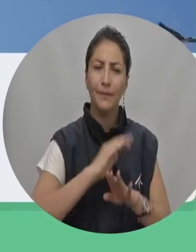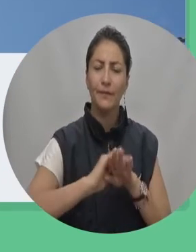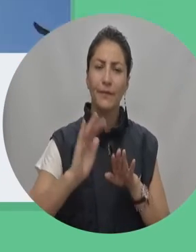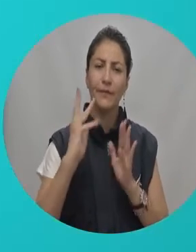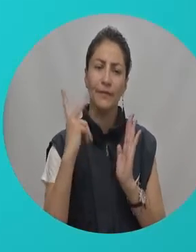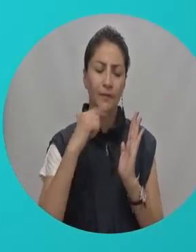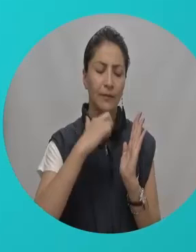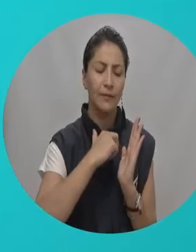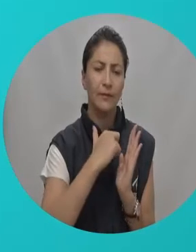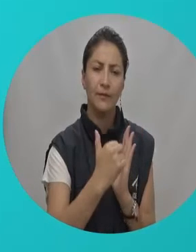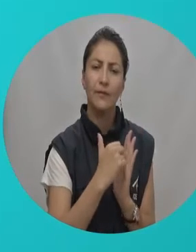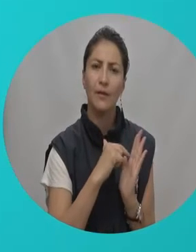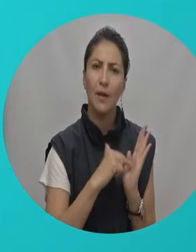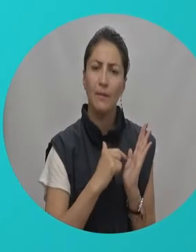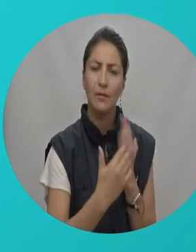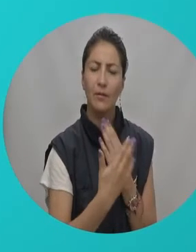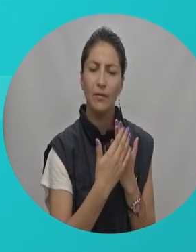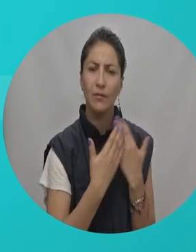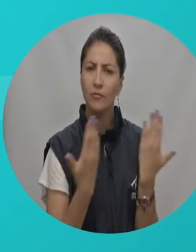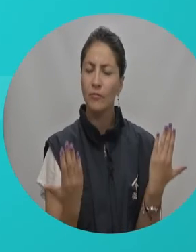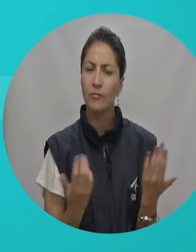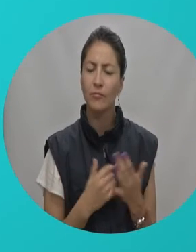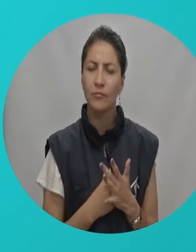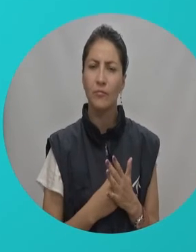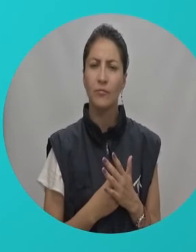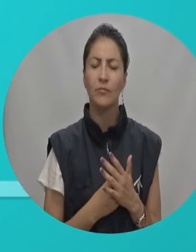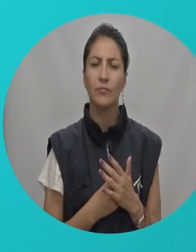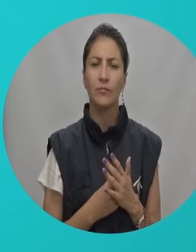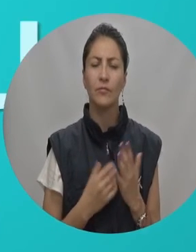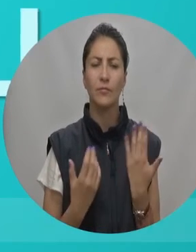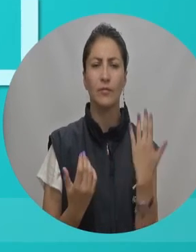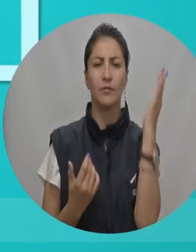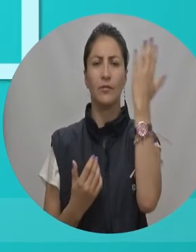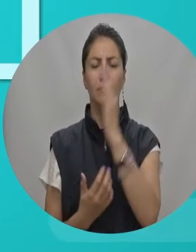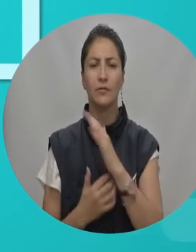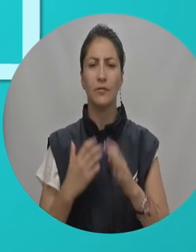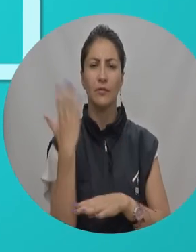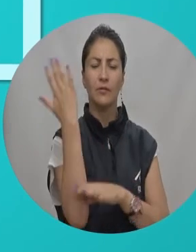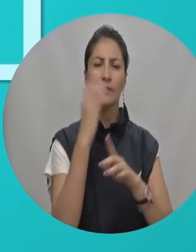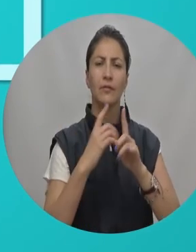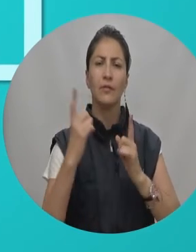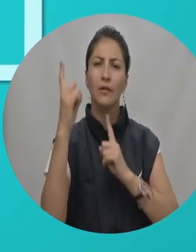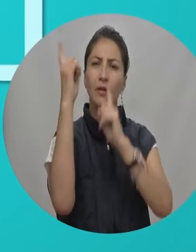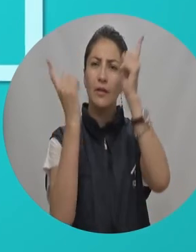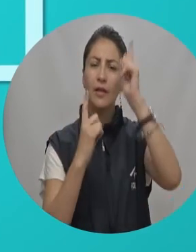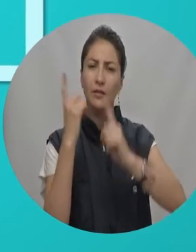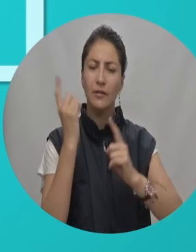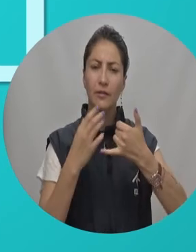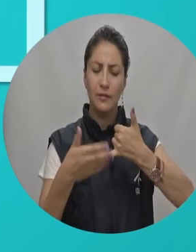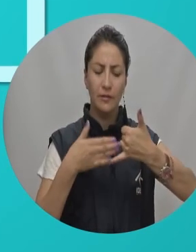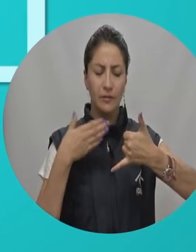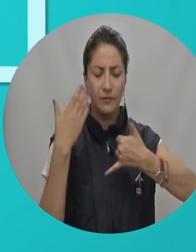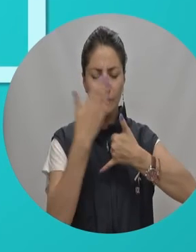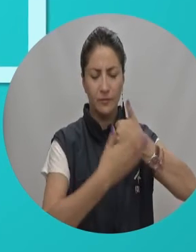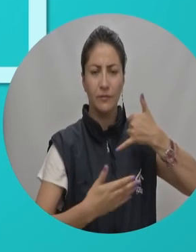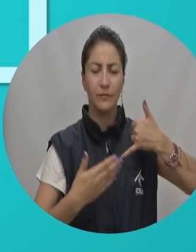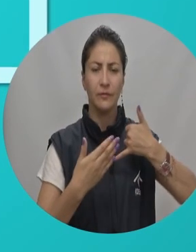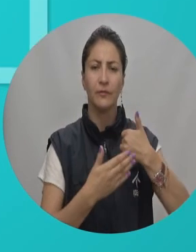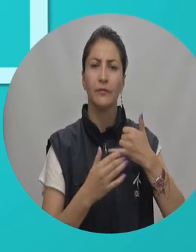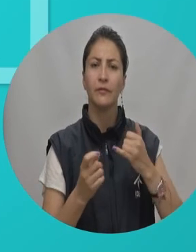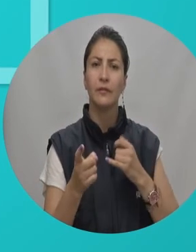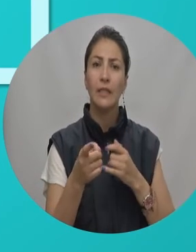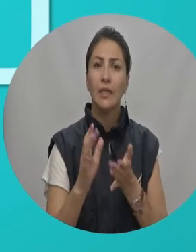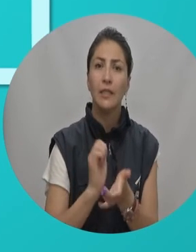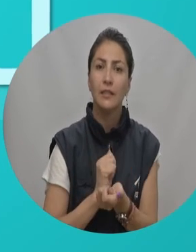www.idean.gov.co. Te invitamos a consultar la aplicación Mi Pronóstico del IDEAN. Ahora con información sobre deforestación, rayos,